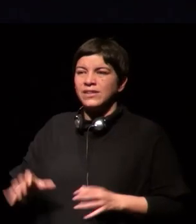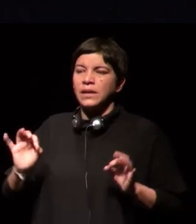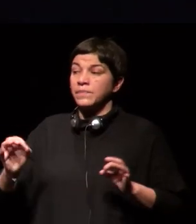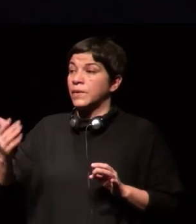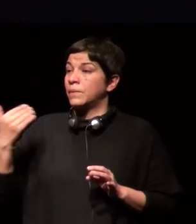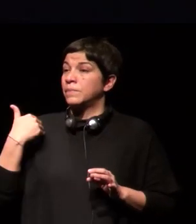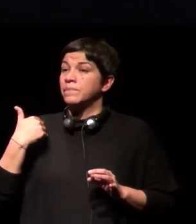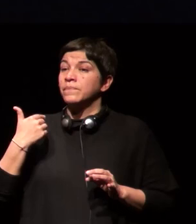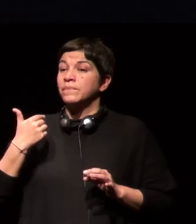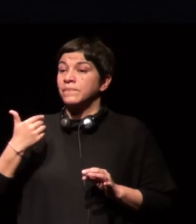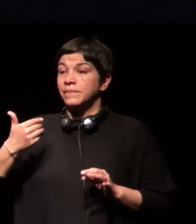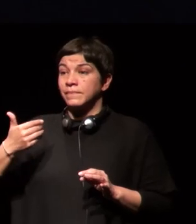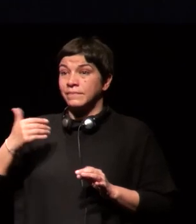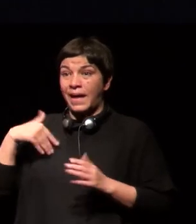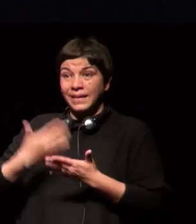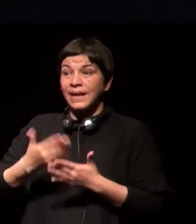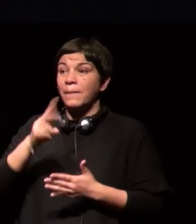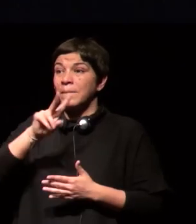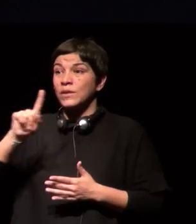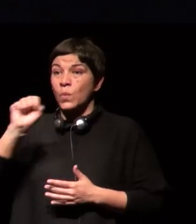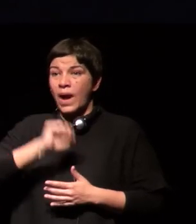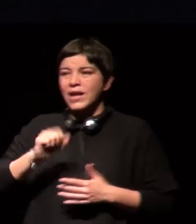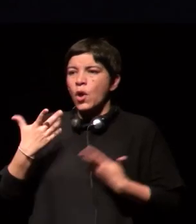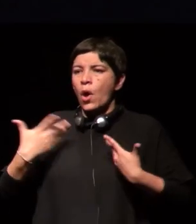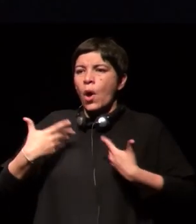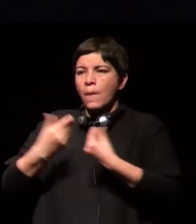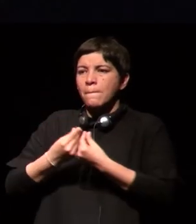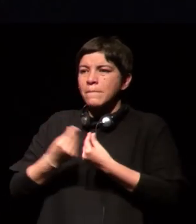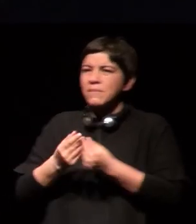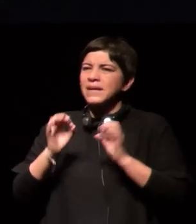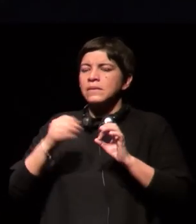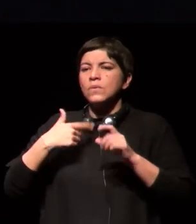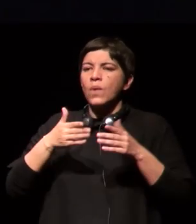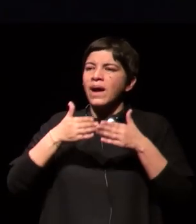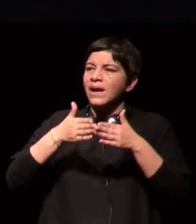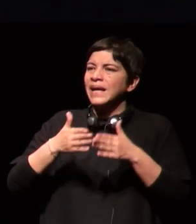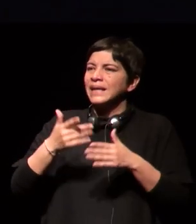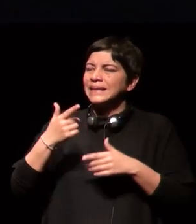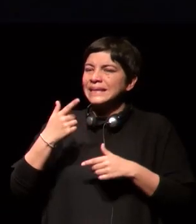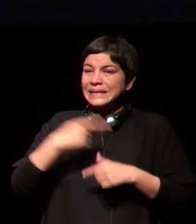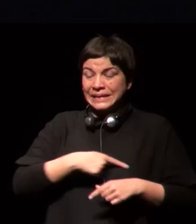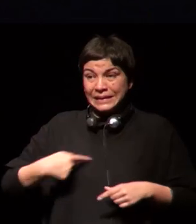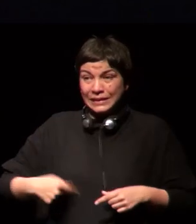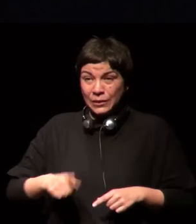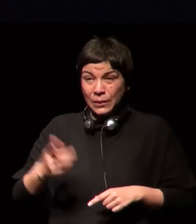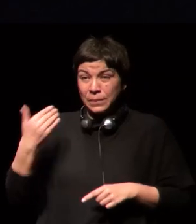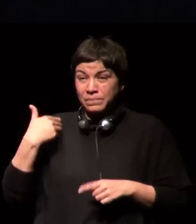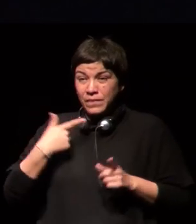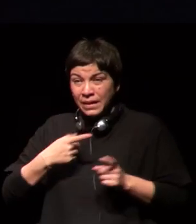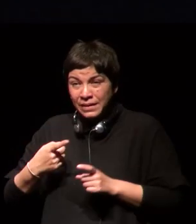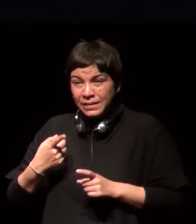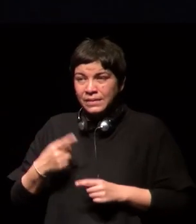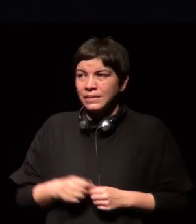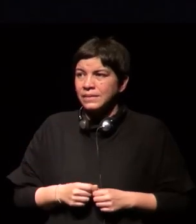vivió con su familia chino atracado en el puerto de Sydney, totalmente fuera del